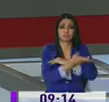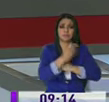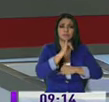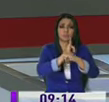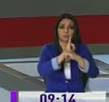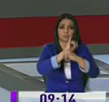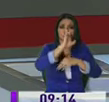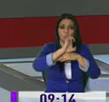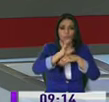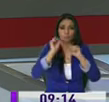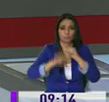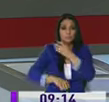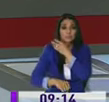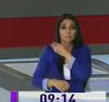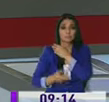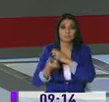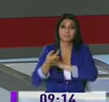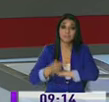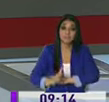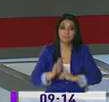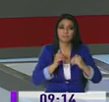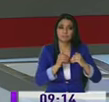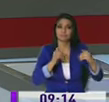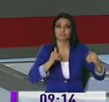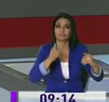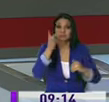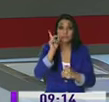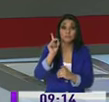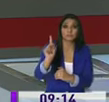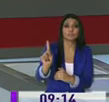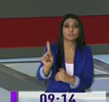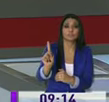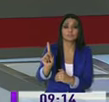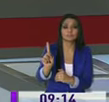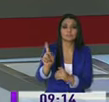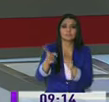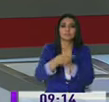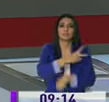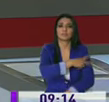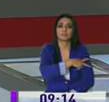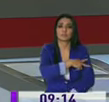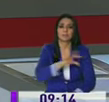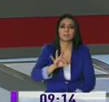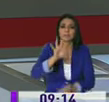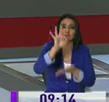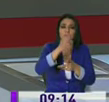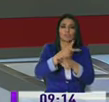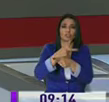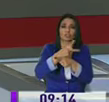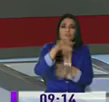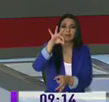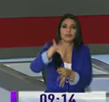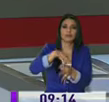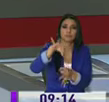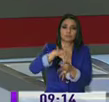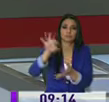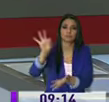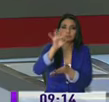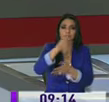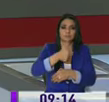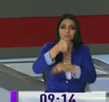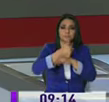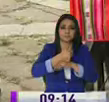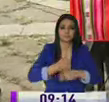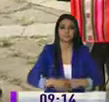nuestro jugador además toman distancia con las decisiones de su medidas por los vocales principales del consejo de elección de autoridades